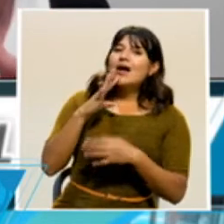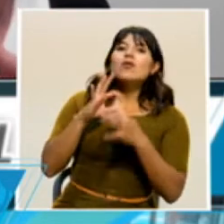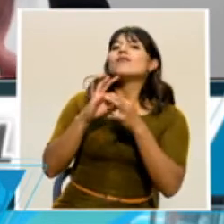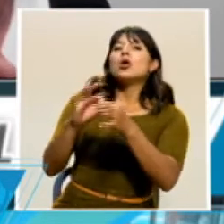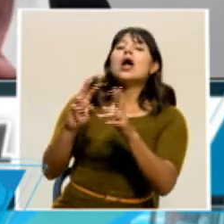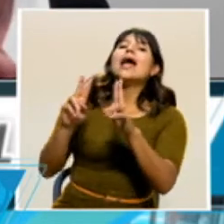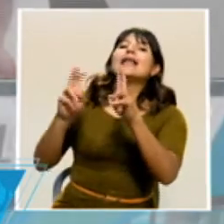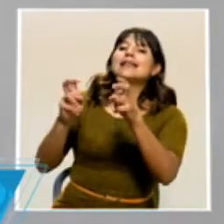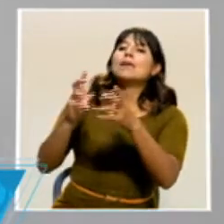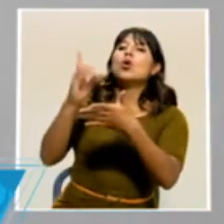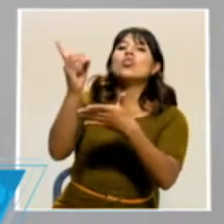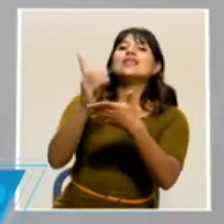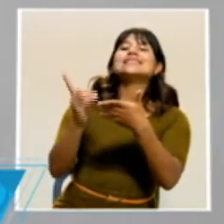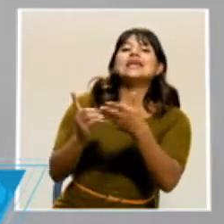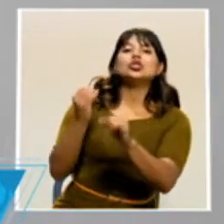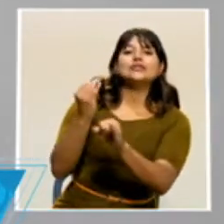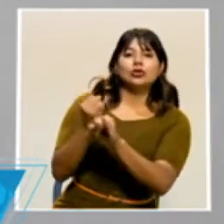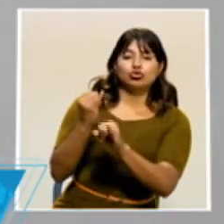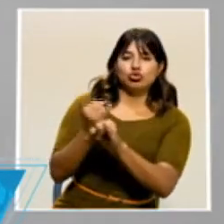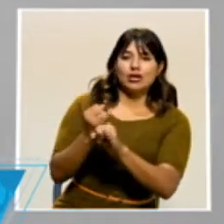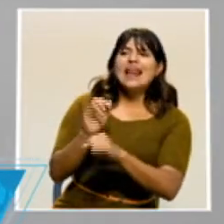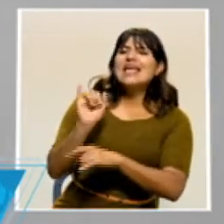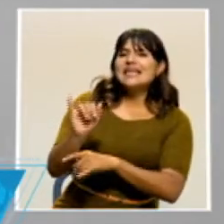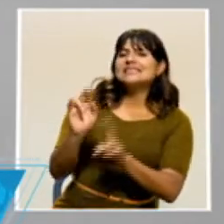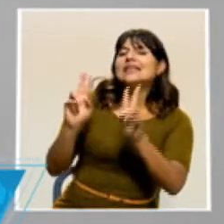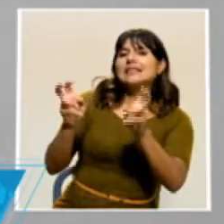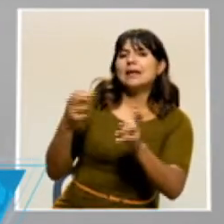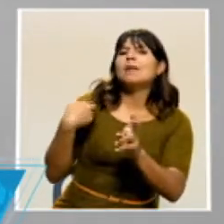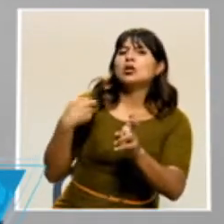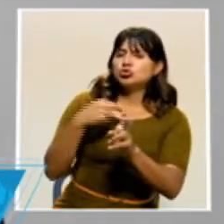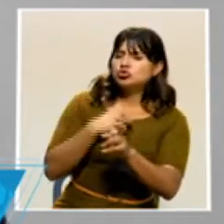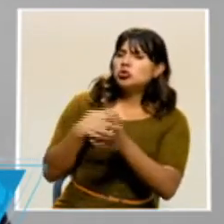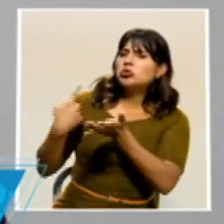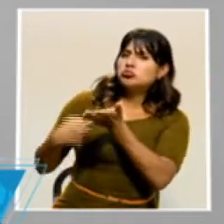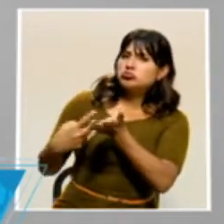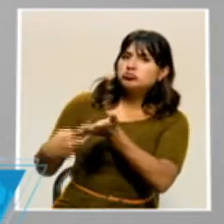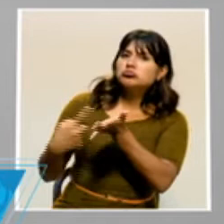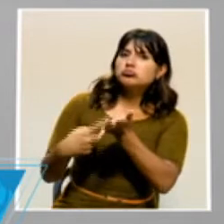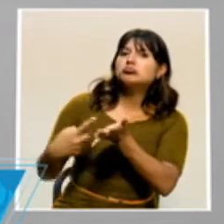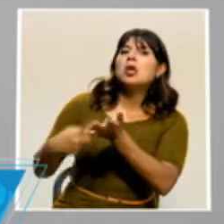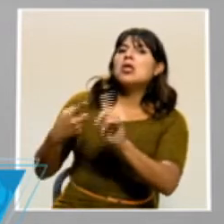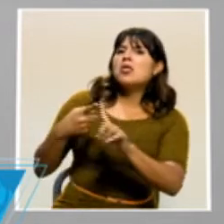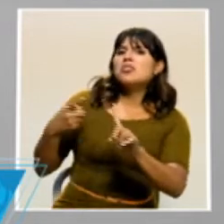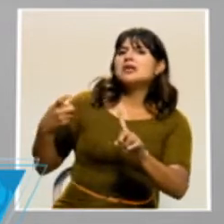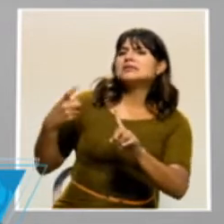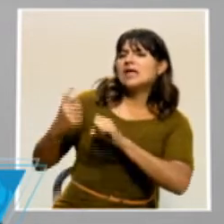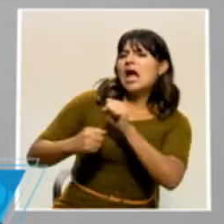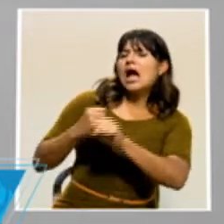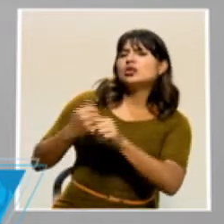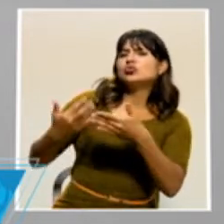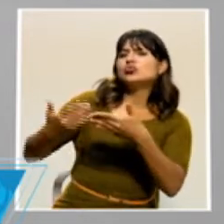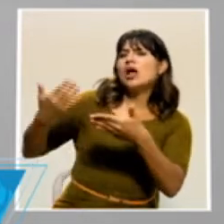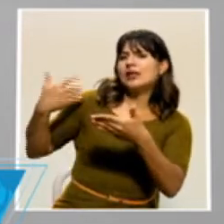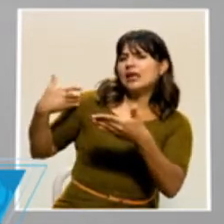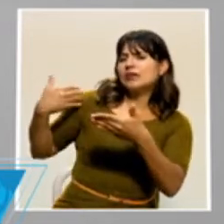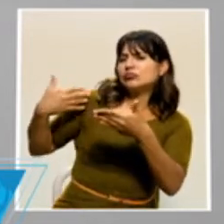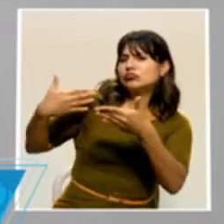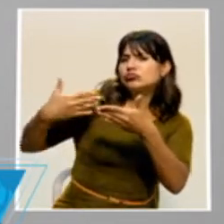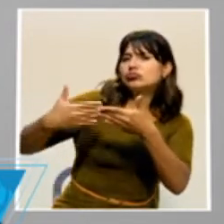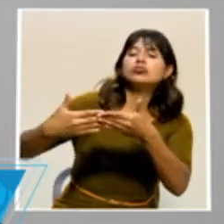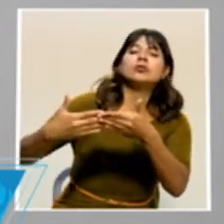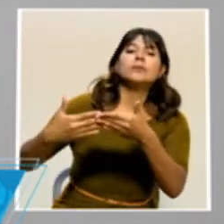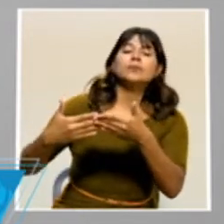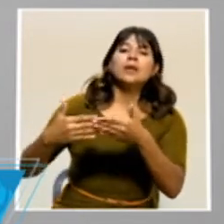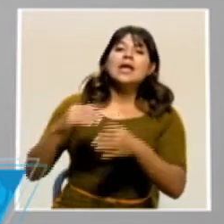del diseño institucional, que es un tema que hemos venido poniendo sobre la mesa ya desde hace varios años, y esto se refiere